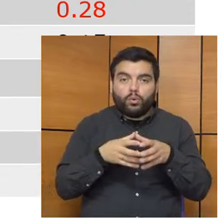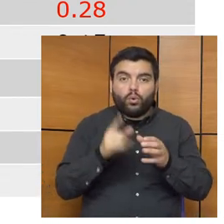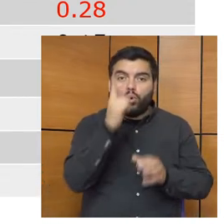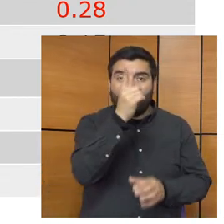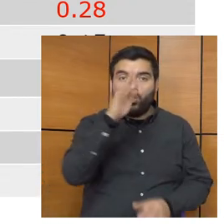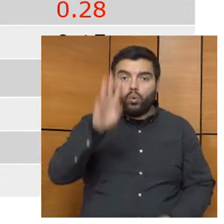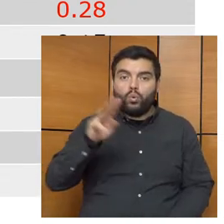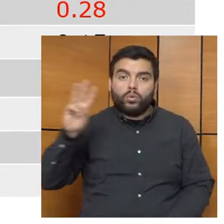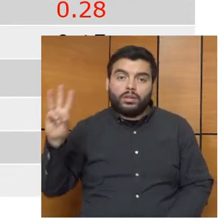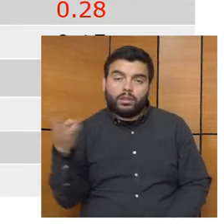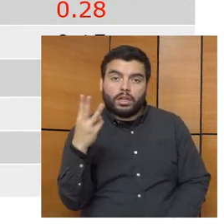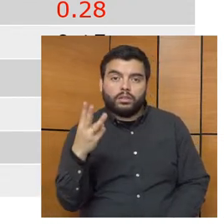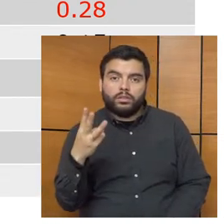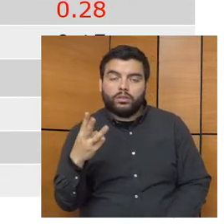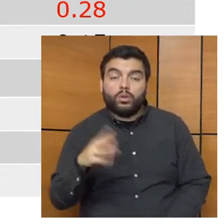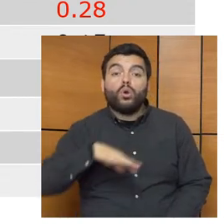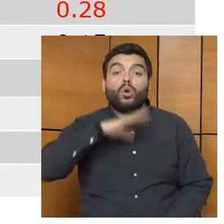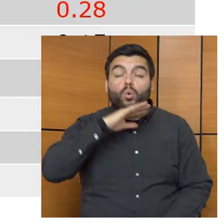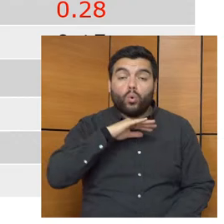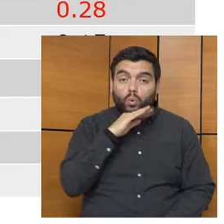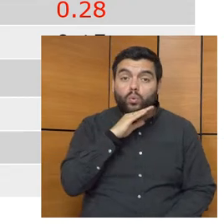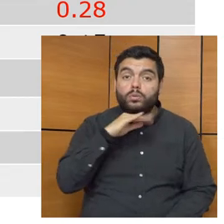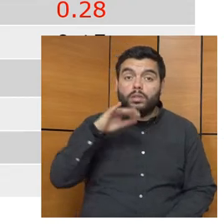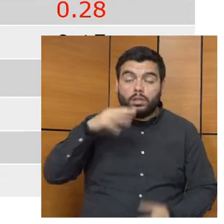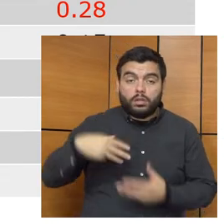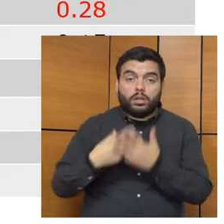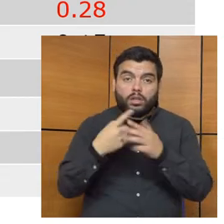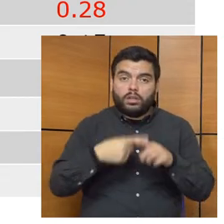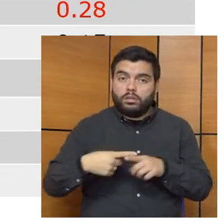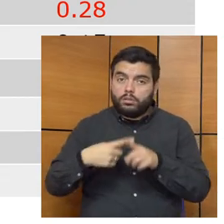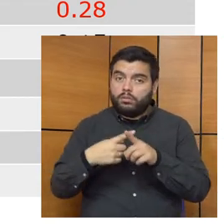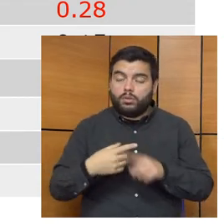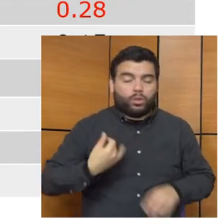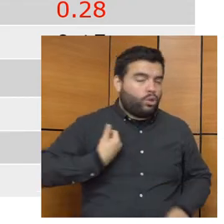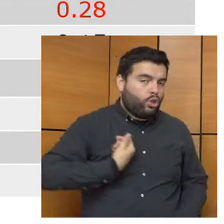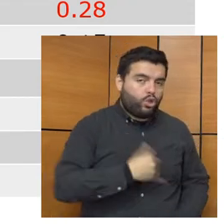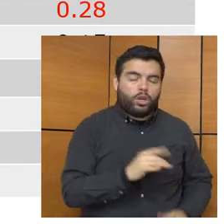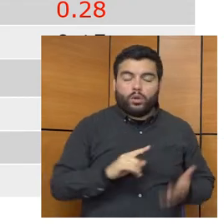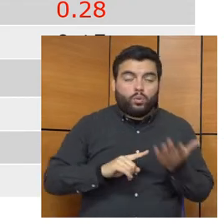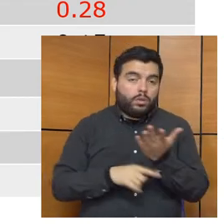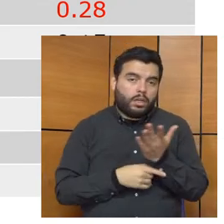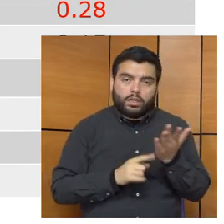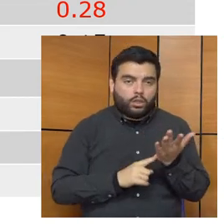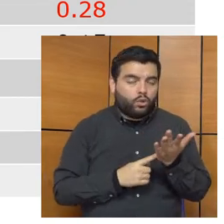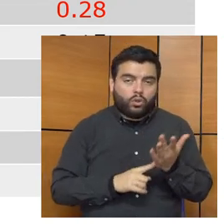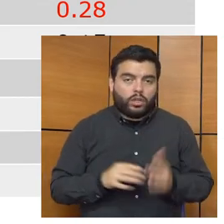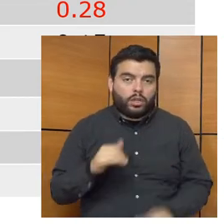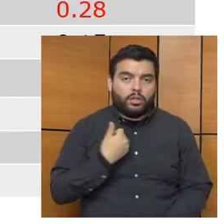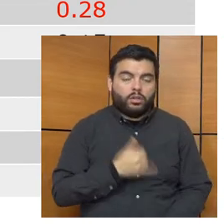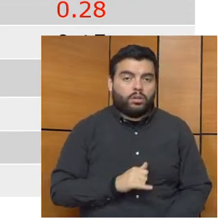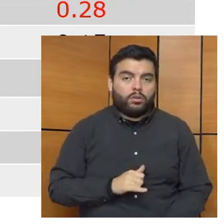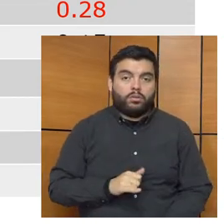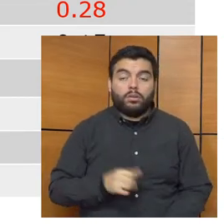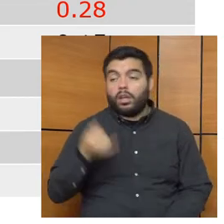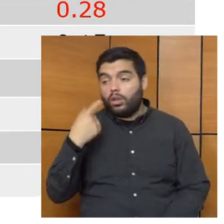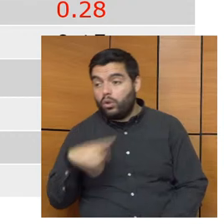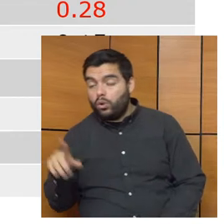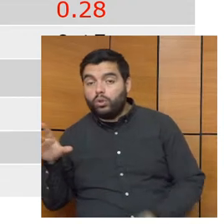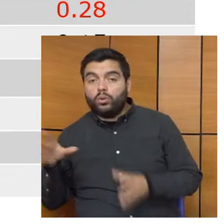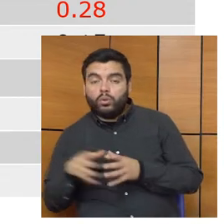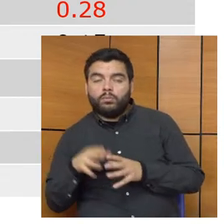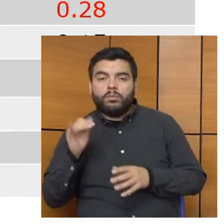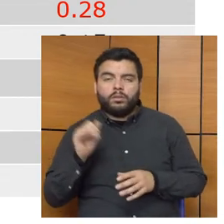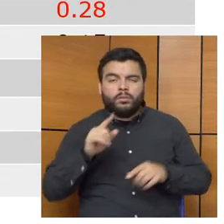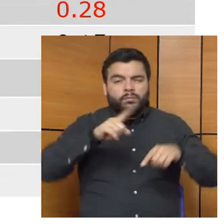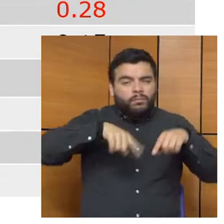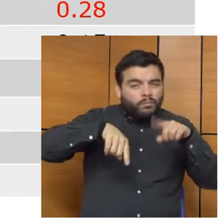poquito menos, de gente que usa redes sociales, pero no le gusta mucho la tecnología, de hecho no le gusta. Y otros que sí, pero las